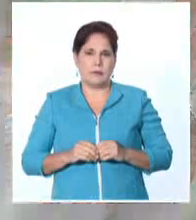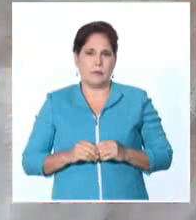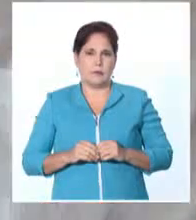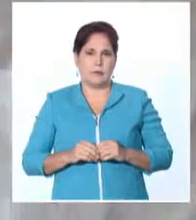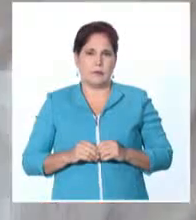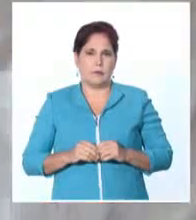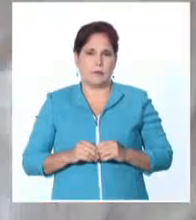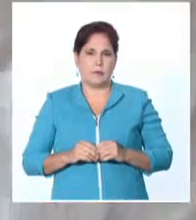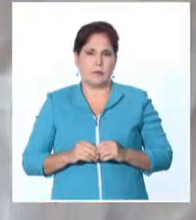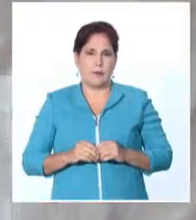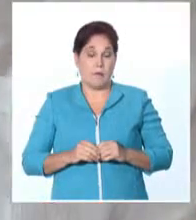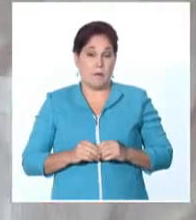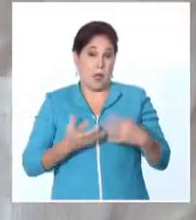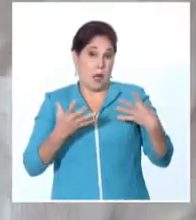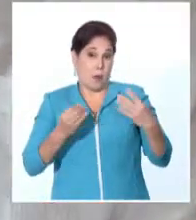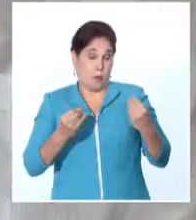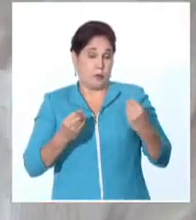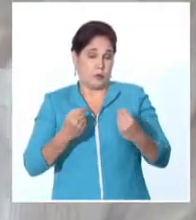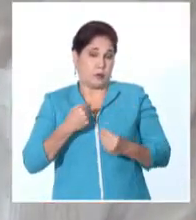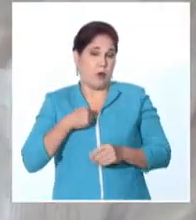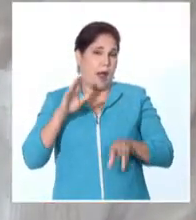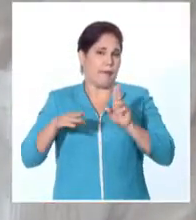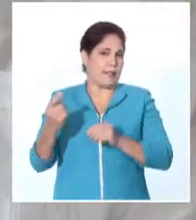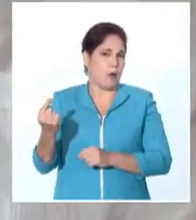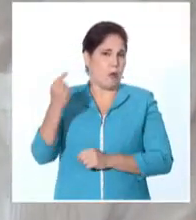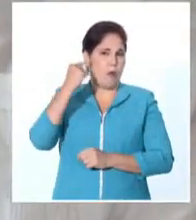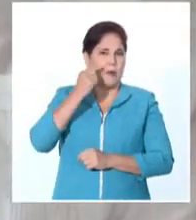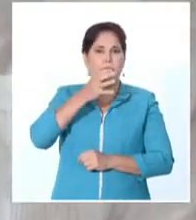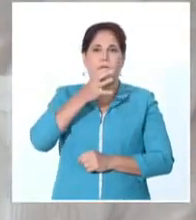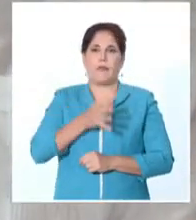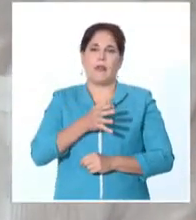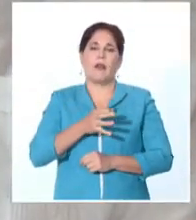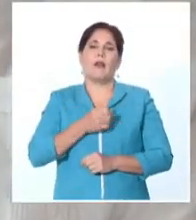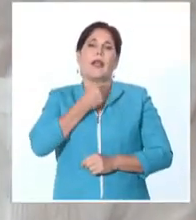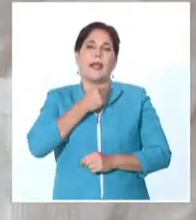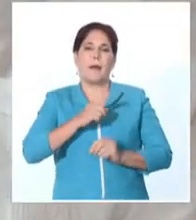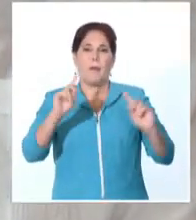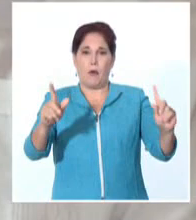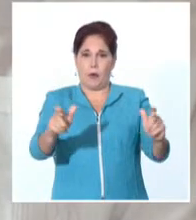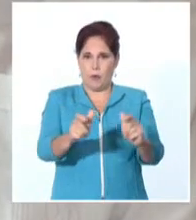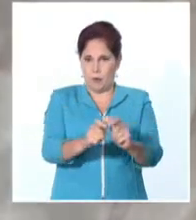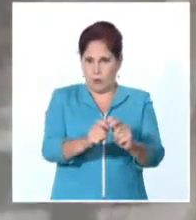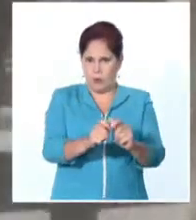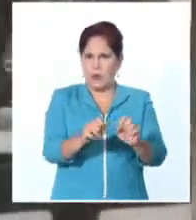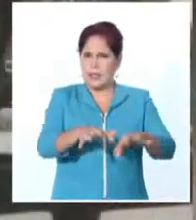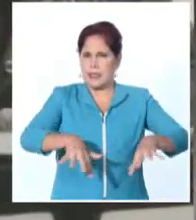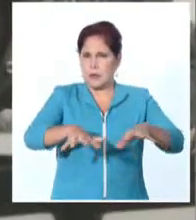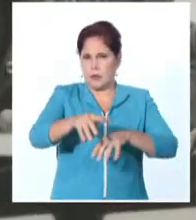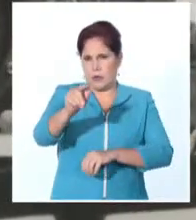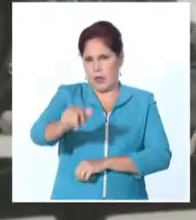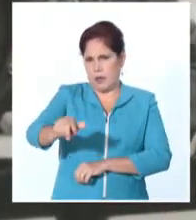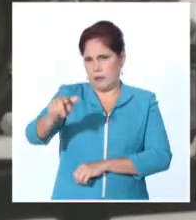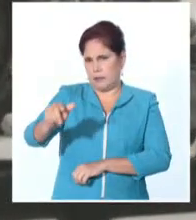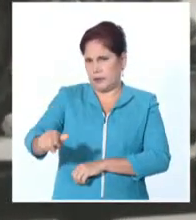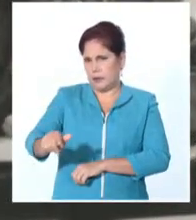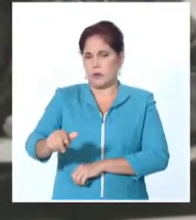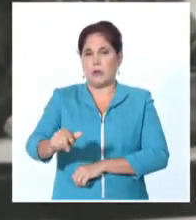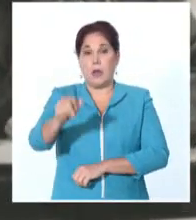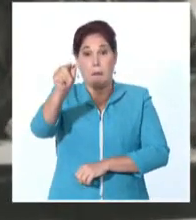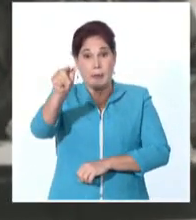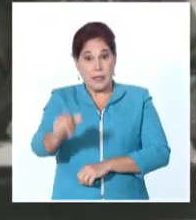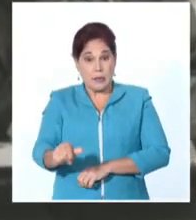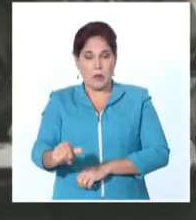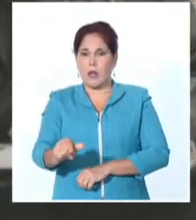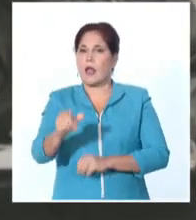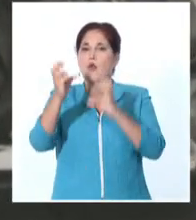Lo que tantas veces le escuché cuando se refería a los problemas de las personas, los seres humanos no son